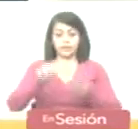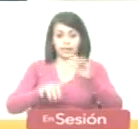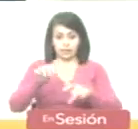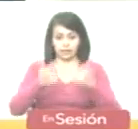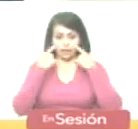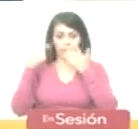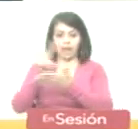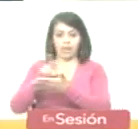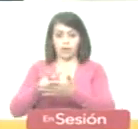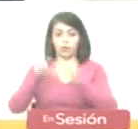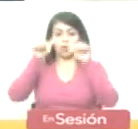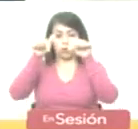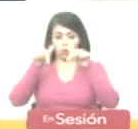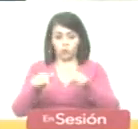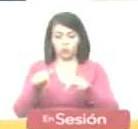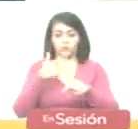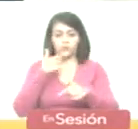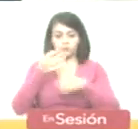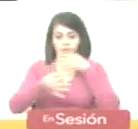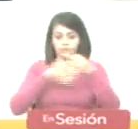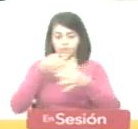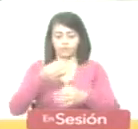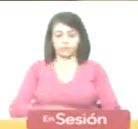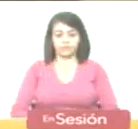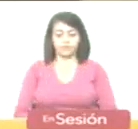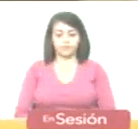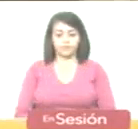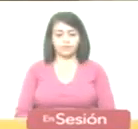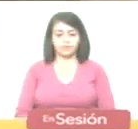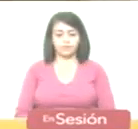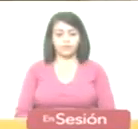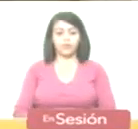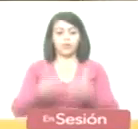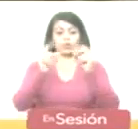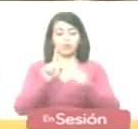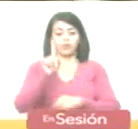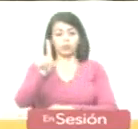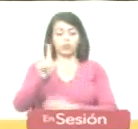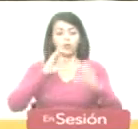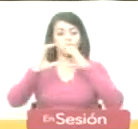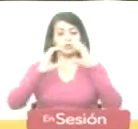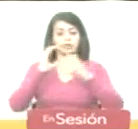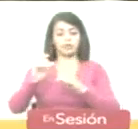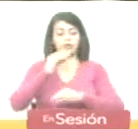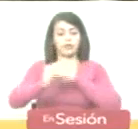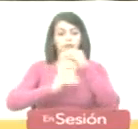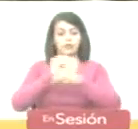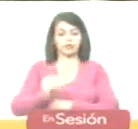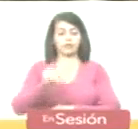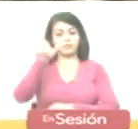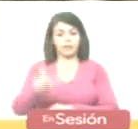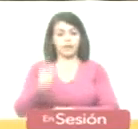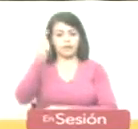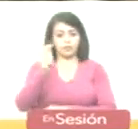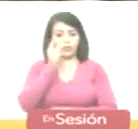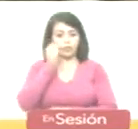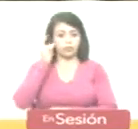sírvase la lectura a la cuenta. Cuenta número 1, comunicaciones suscritas por las ciudadanas